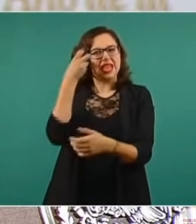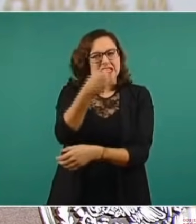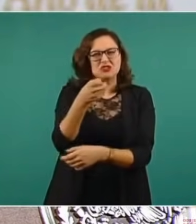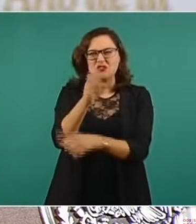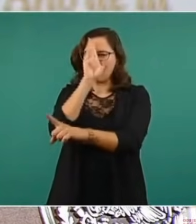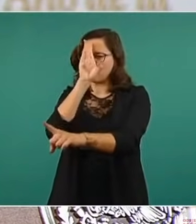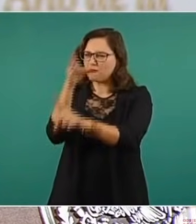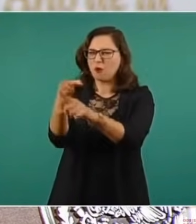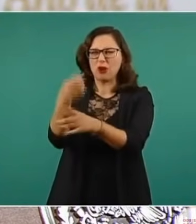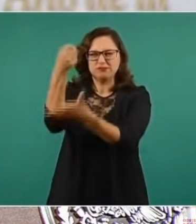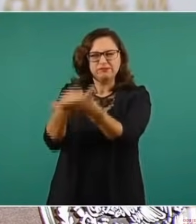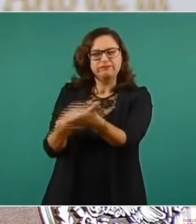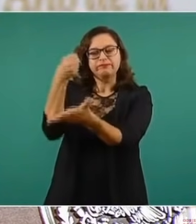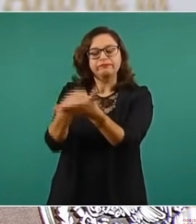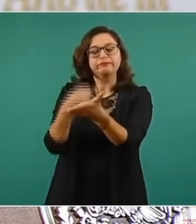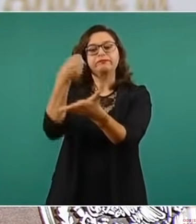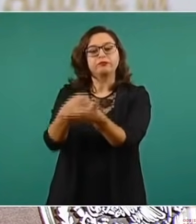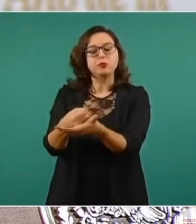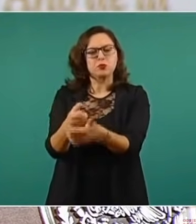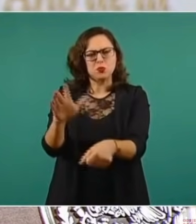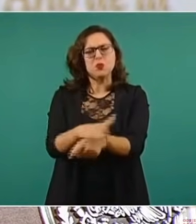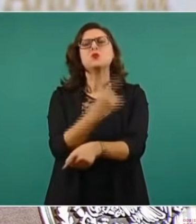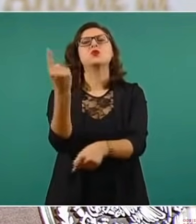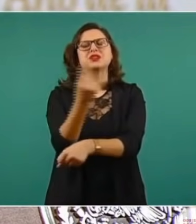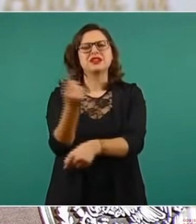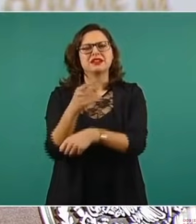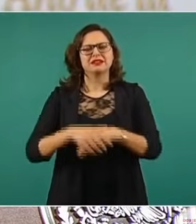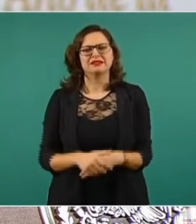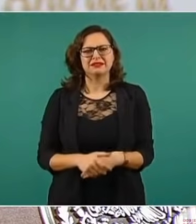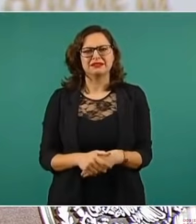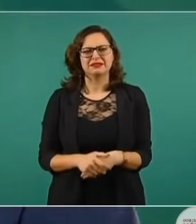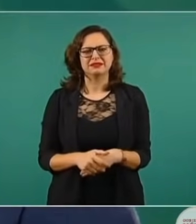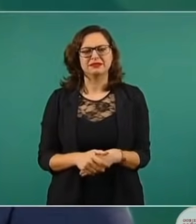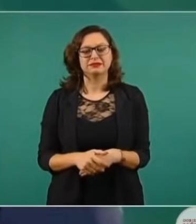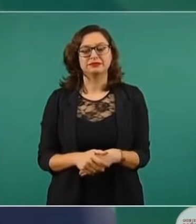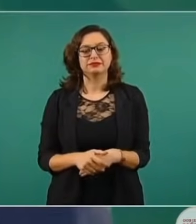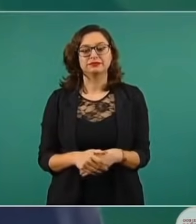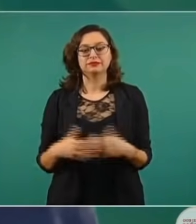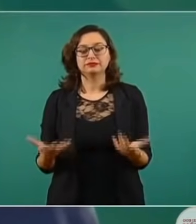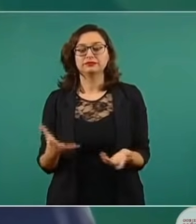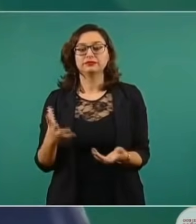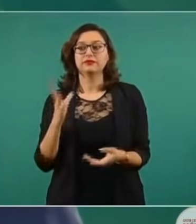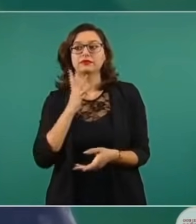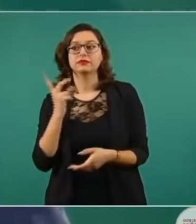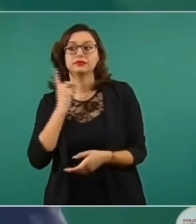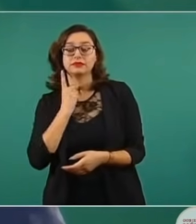Porque en la Cámara de Diputados, no en la de